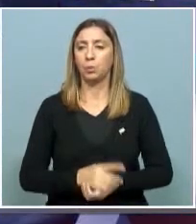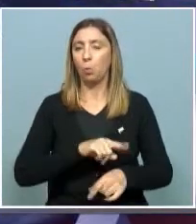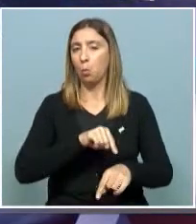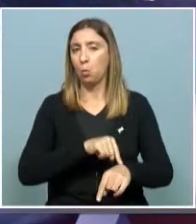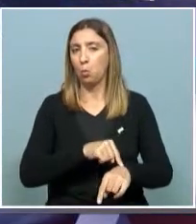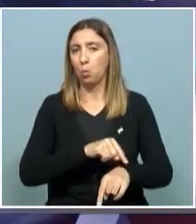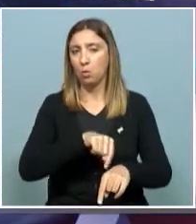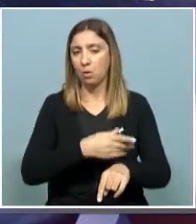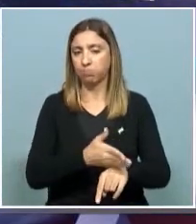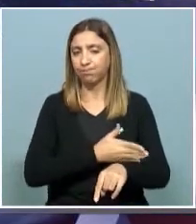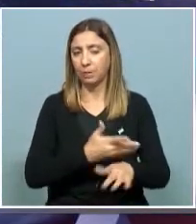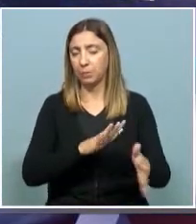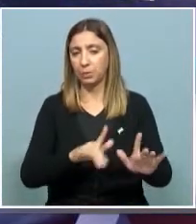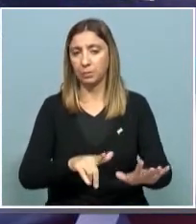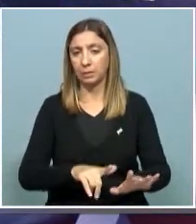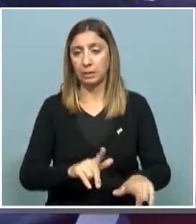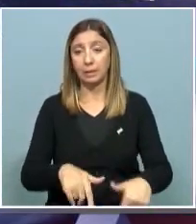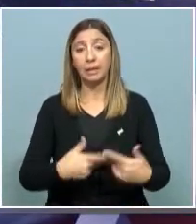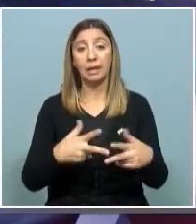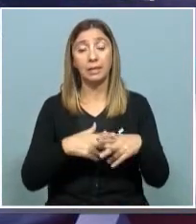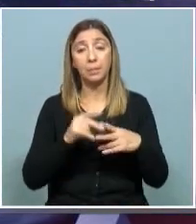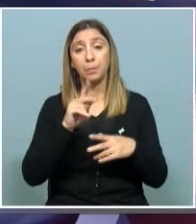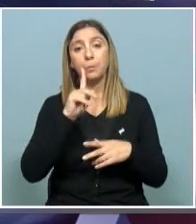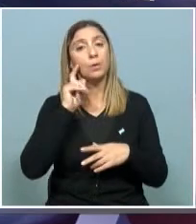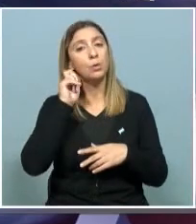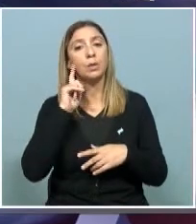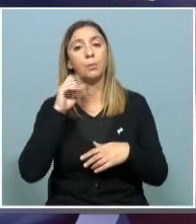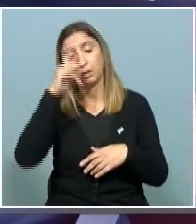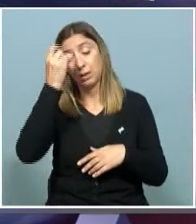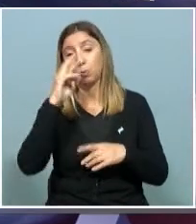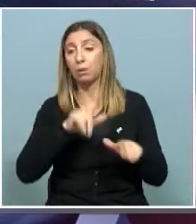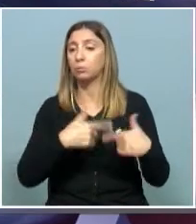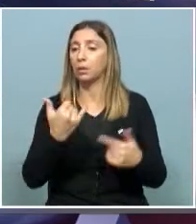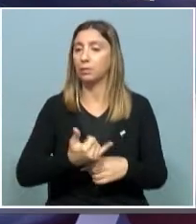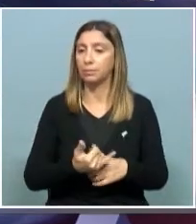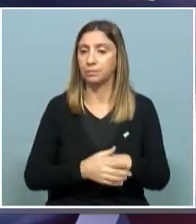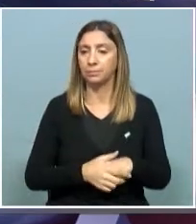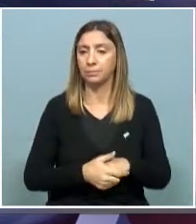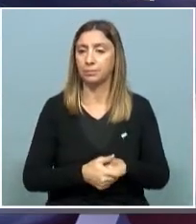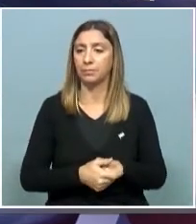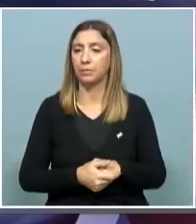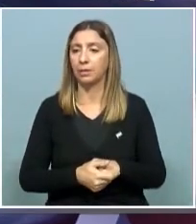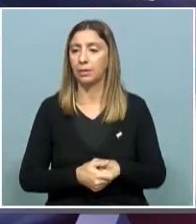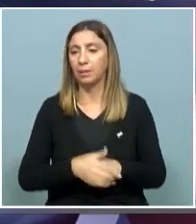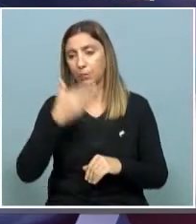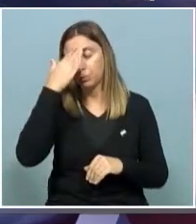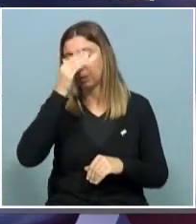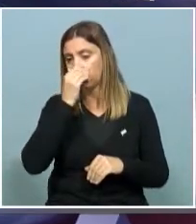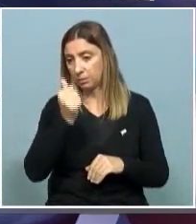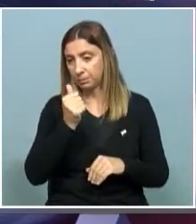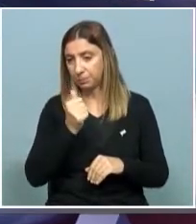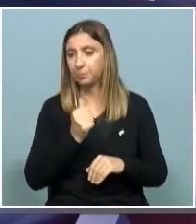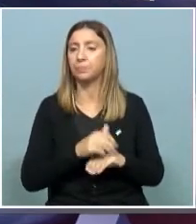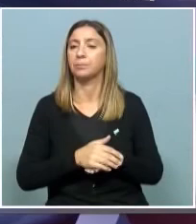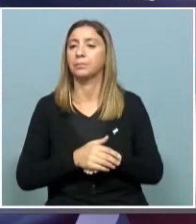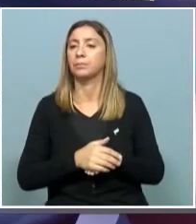obra más o menos ya concluyeron las técnicas de biología molecular y éste se identificó virus de la influenza este